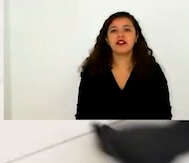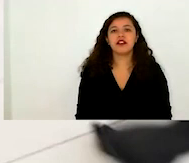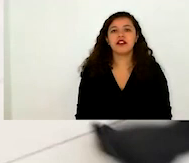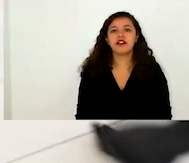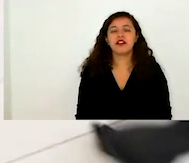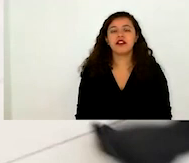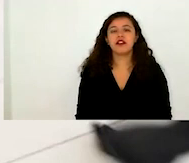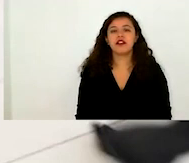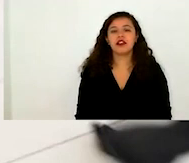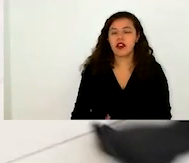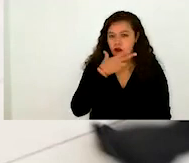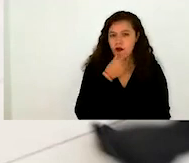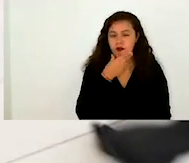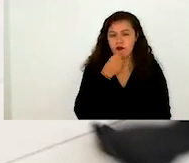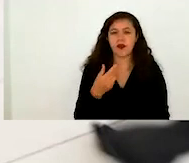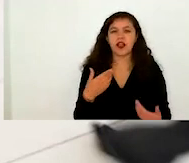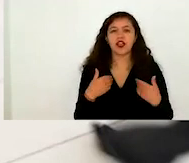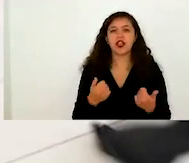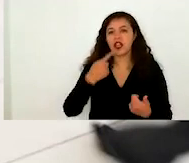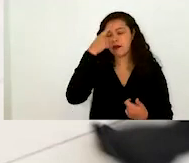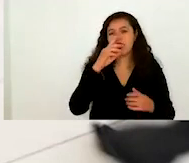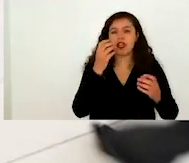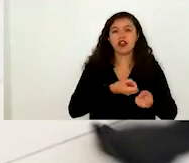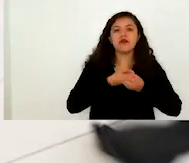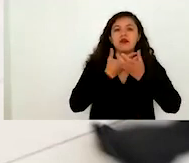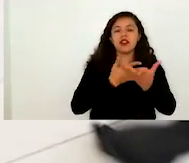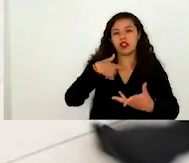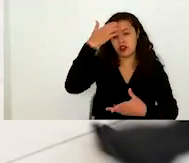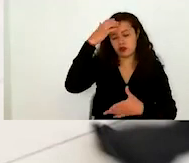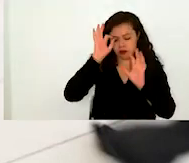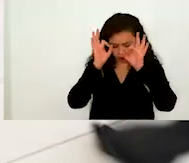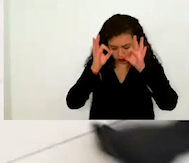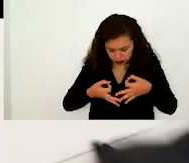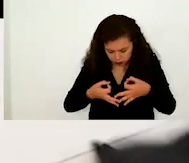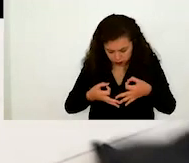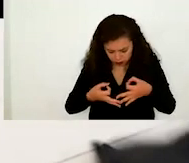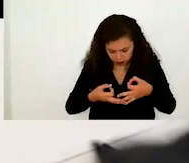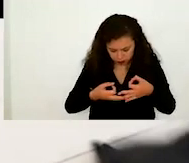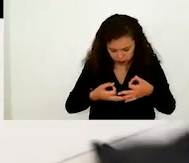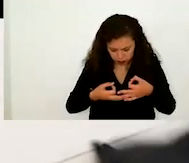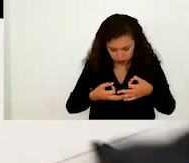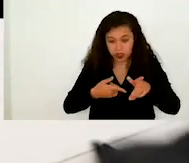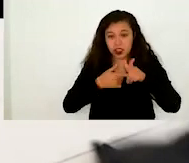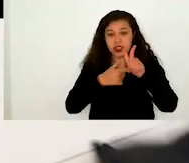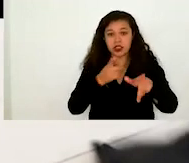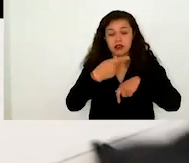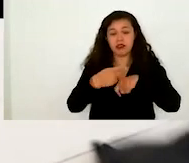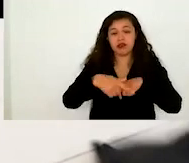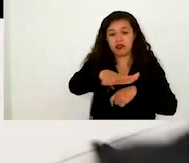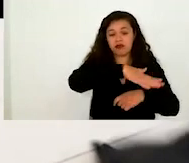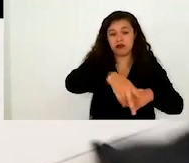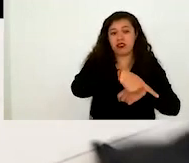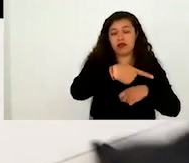un hombre que no llega a interesarse por el autoconocimiento es y sigue siendo un peligro para la sociedad